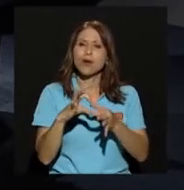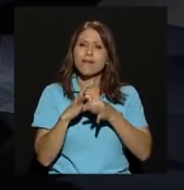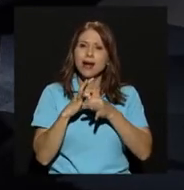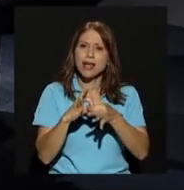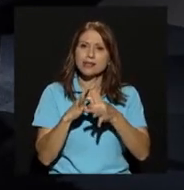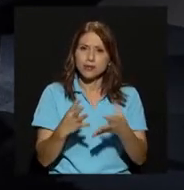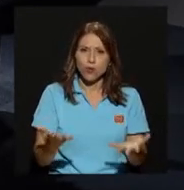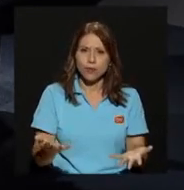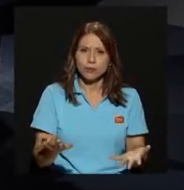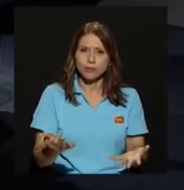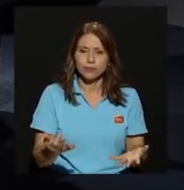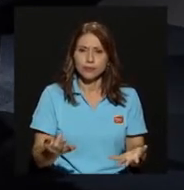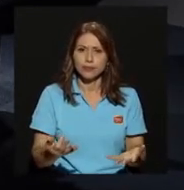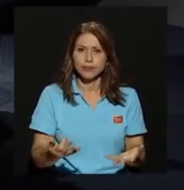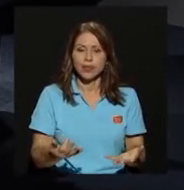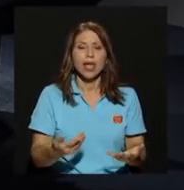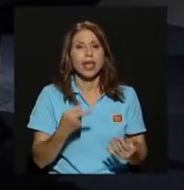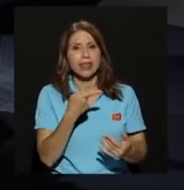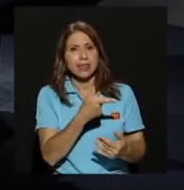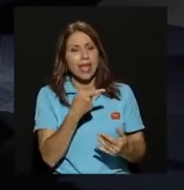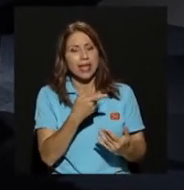de eso a